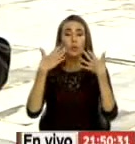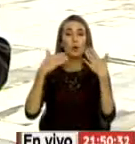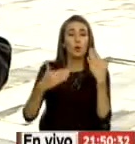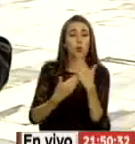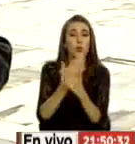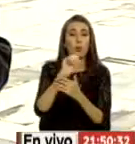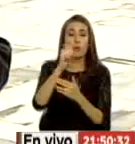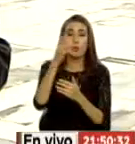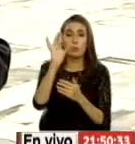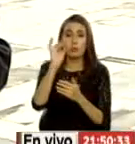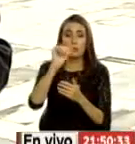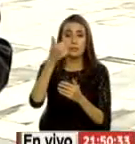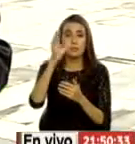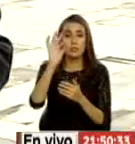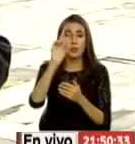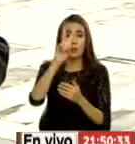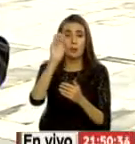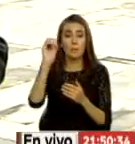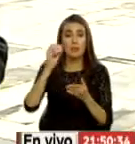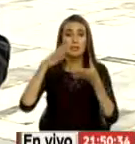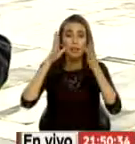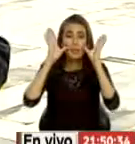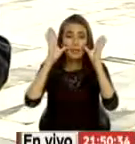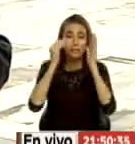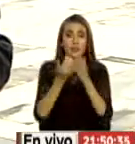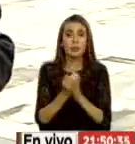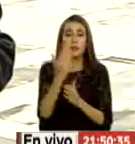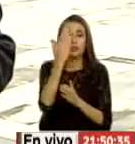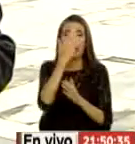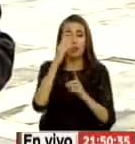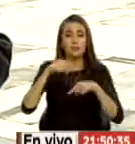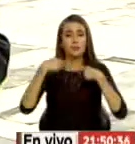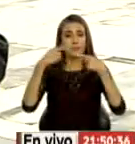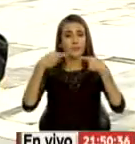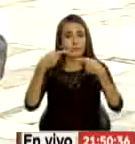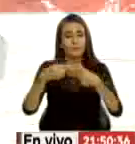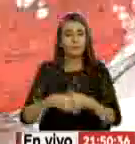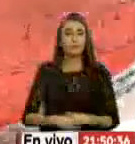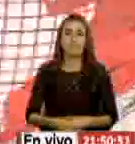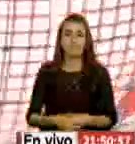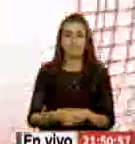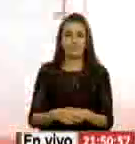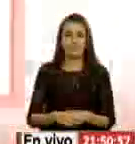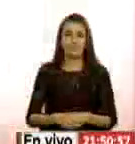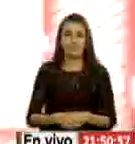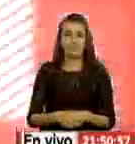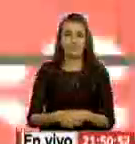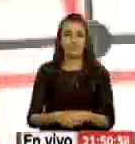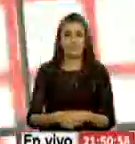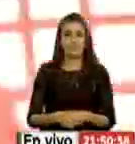días 18, 19 y 20 de diciembre. Ubel Onofre, Telediario.